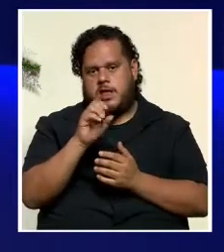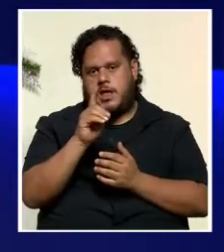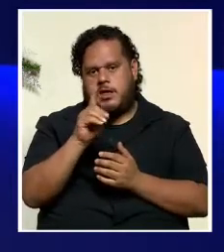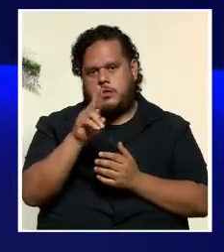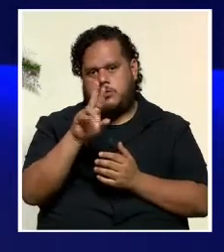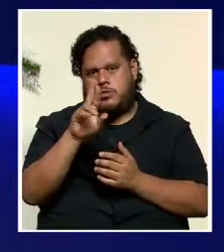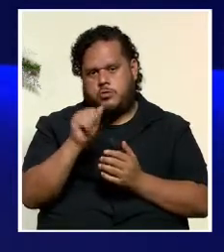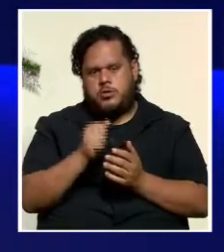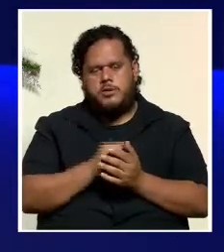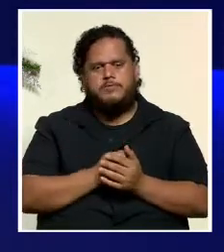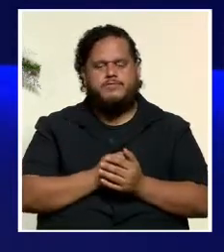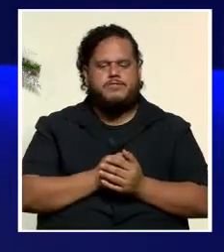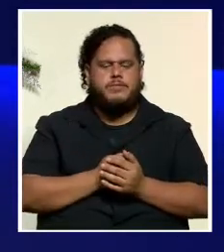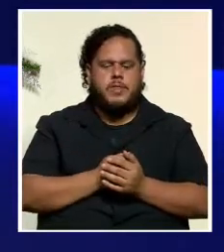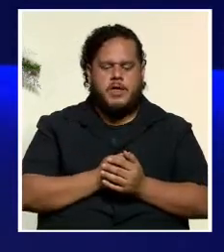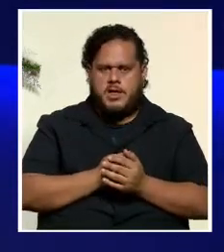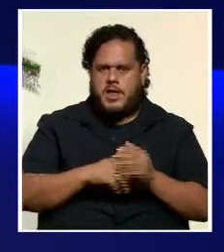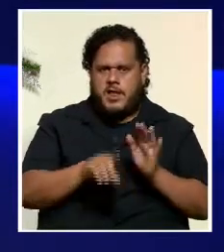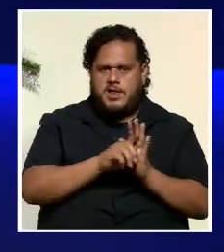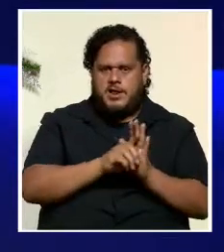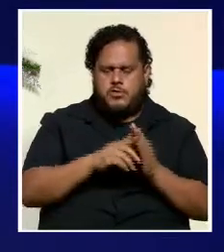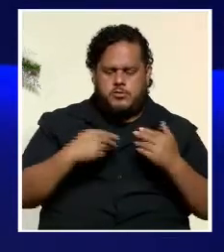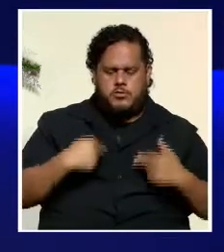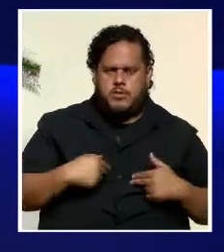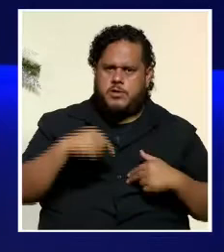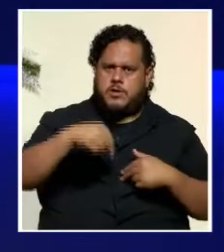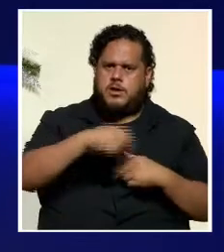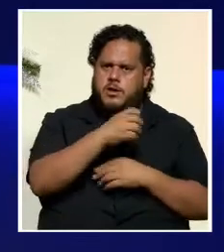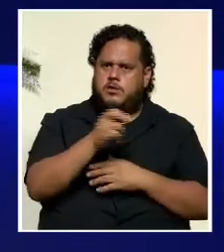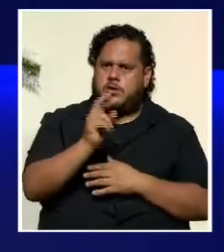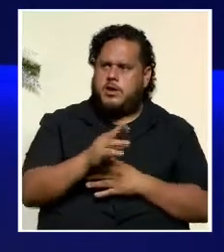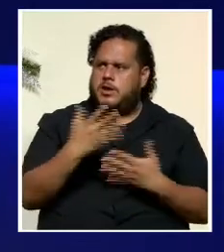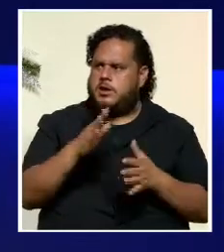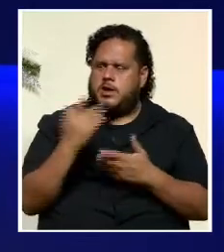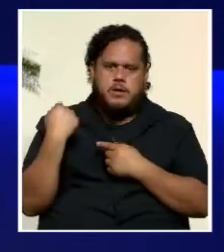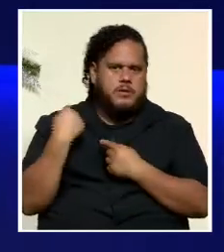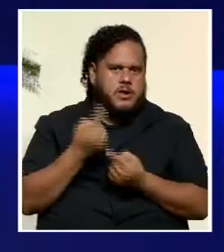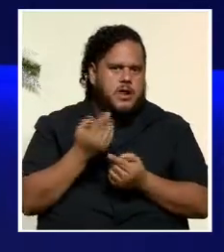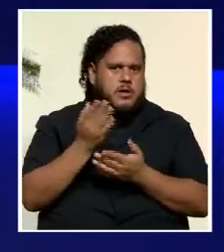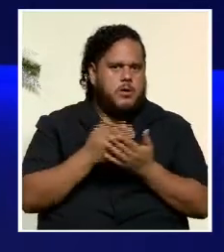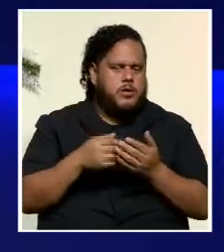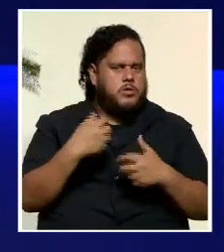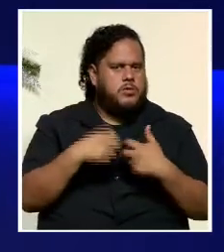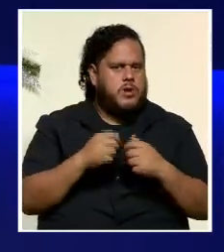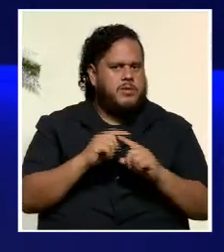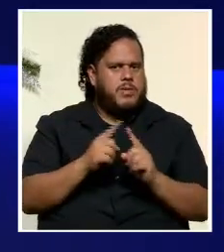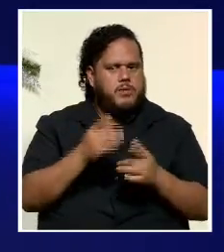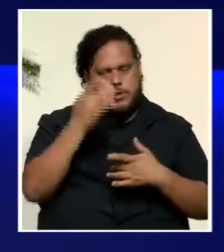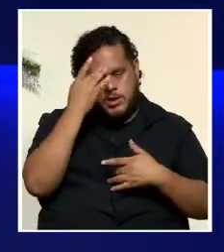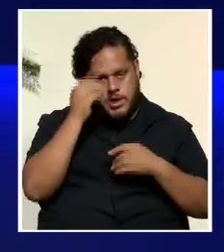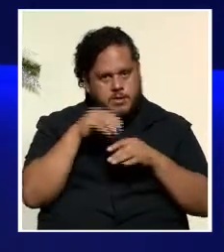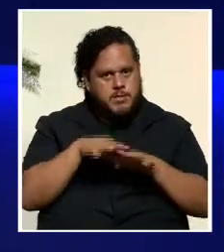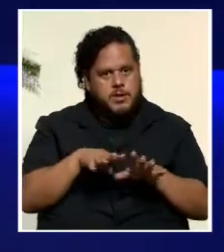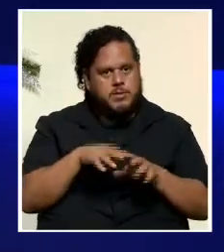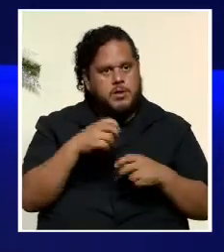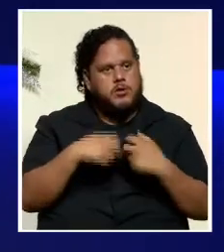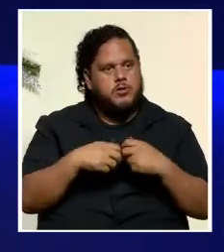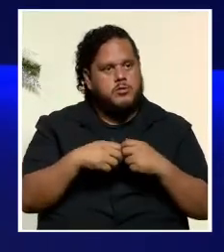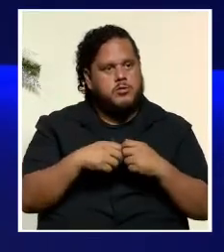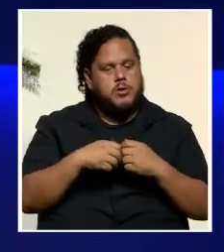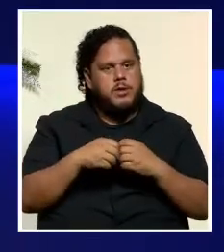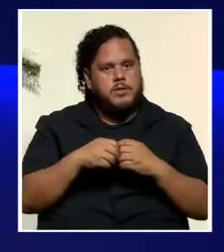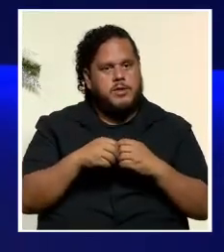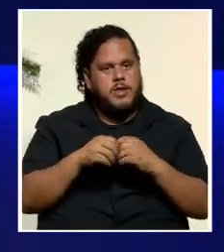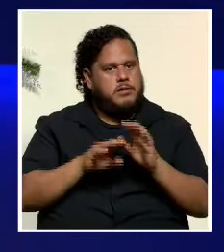hay un derecho humano que en Costa Rica ya venía con algunos problemas, pero que en pandemia los problemas se